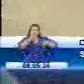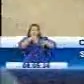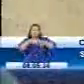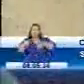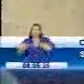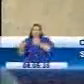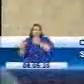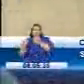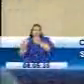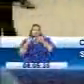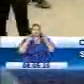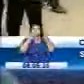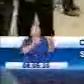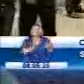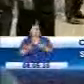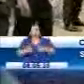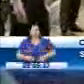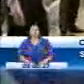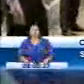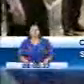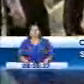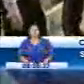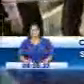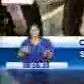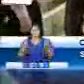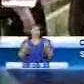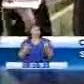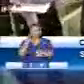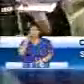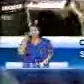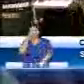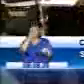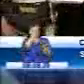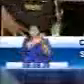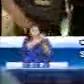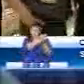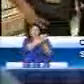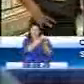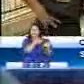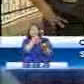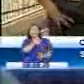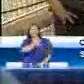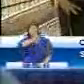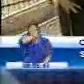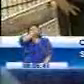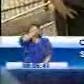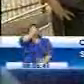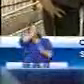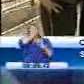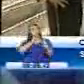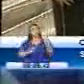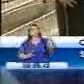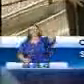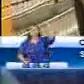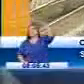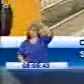ubicado por si acaso ellos aquí en este en El Paso elevado que conecta eh digamos la terminal terrestre con la estación de la metrovía un punto de